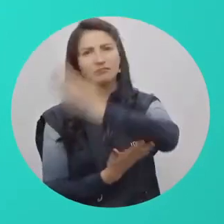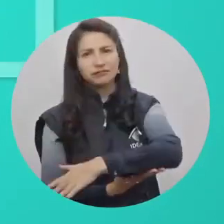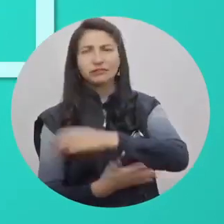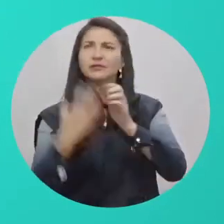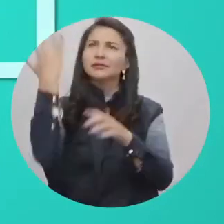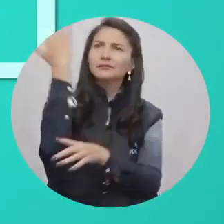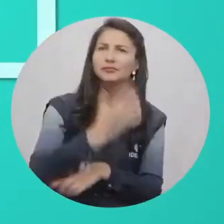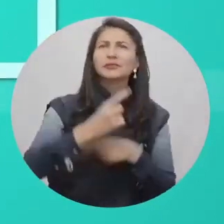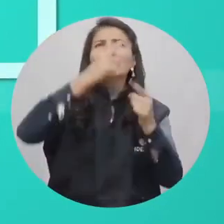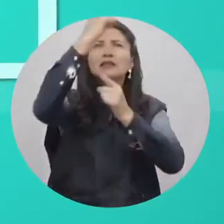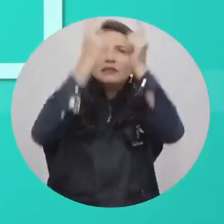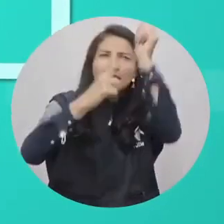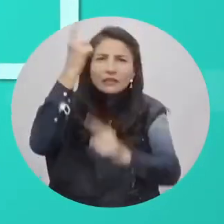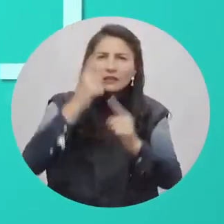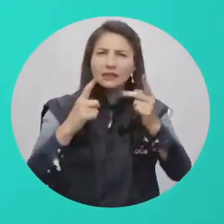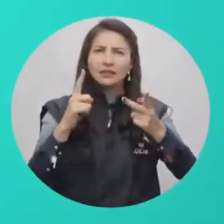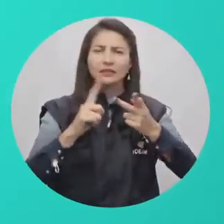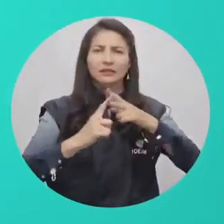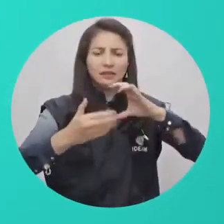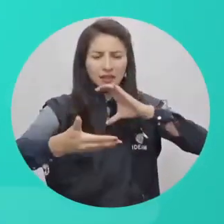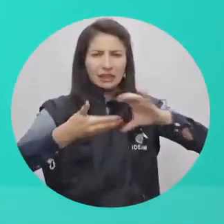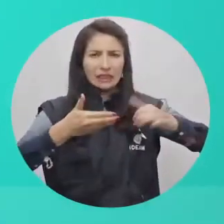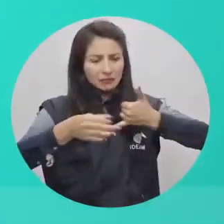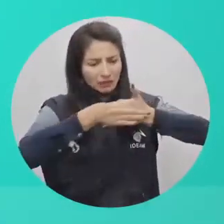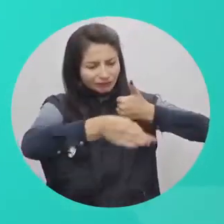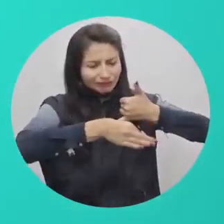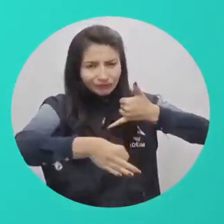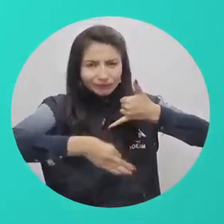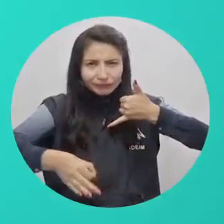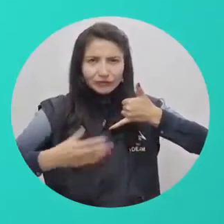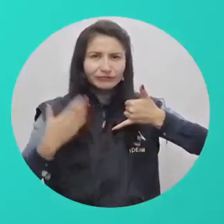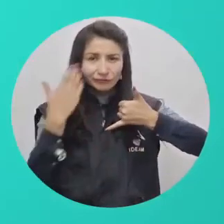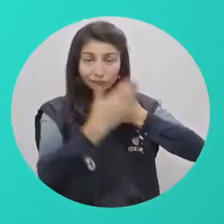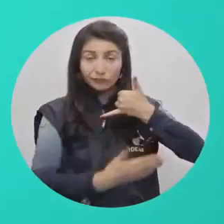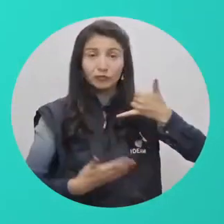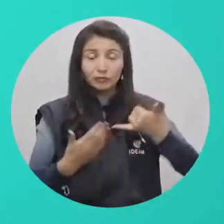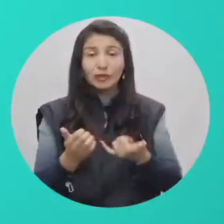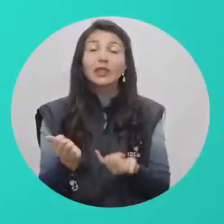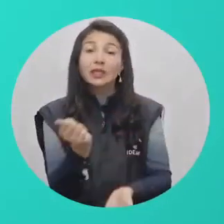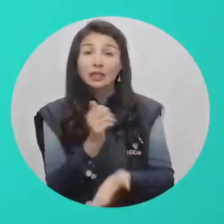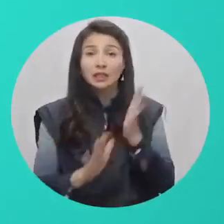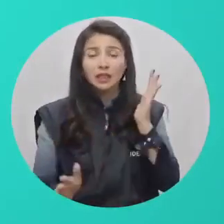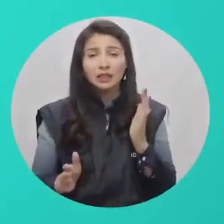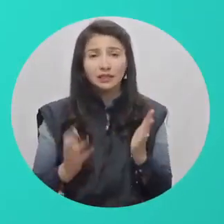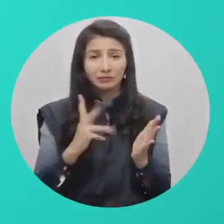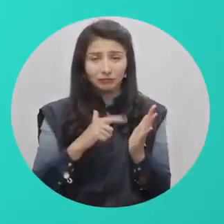pronósticos y alertas a nivel municipal. Disponible gratis para iOS y Android.